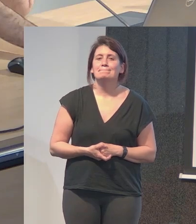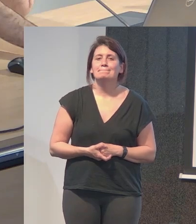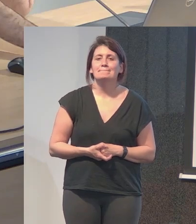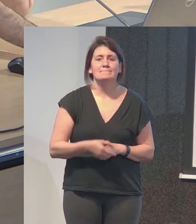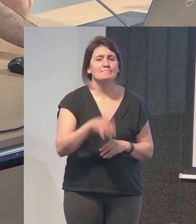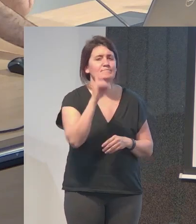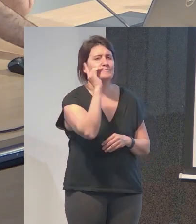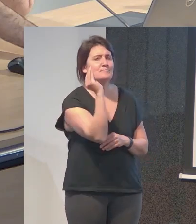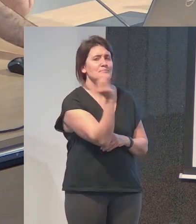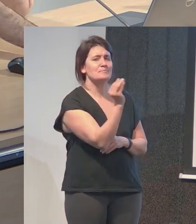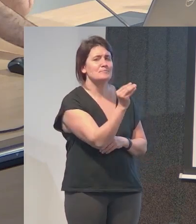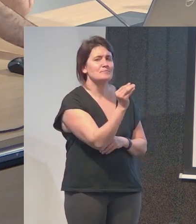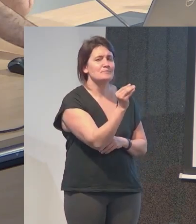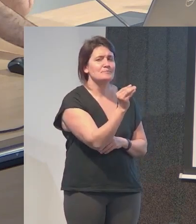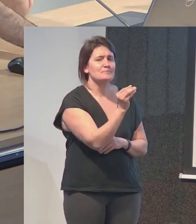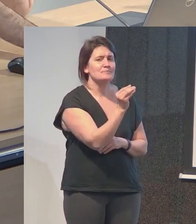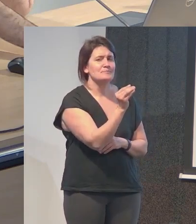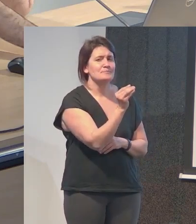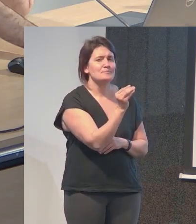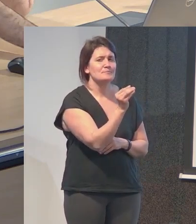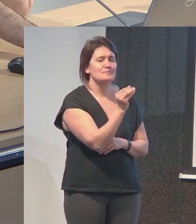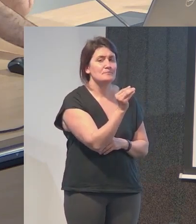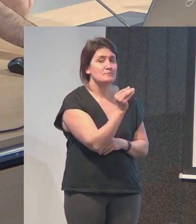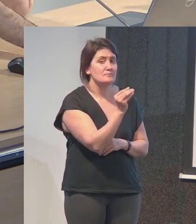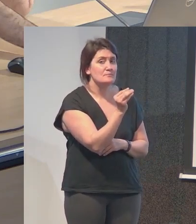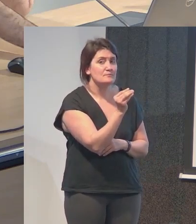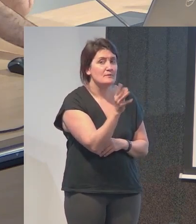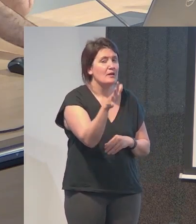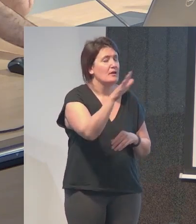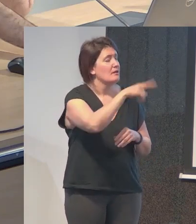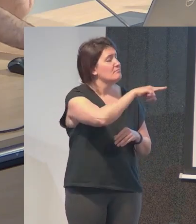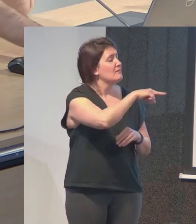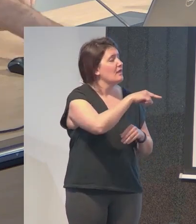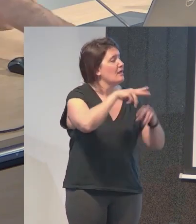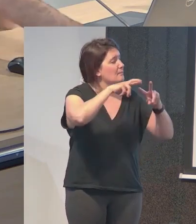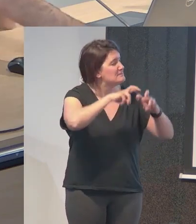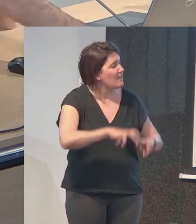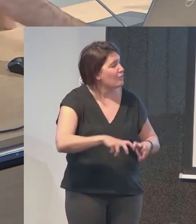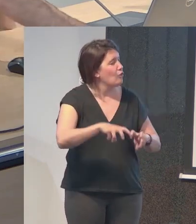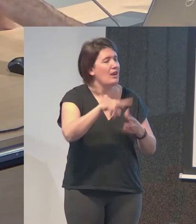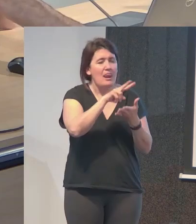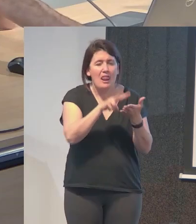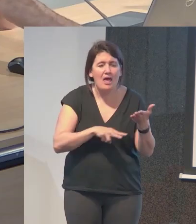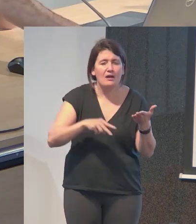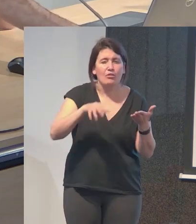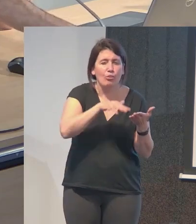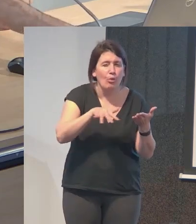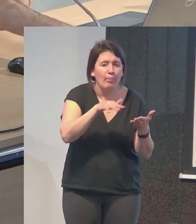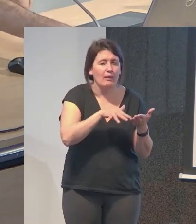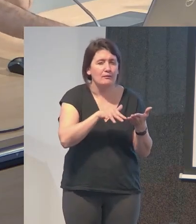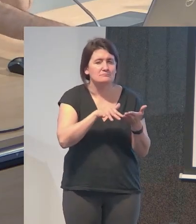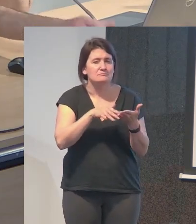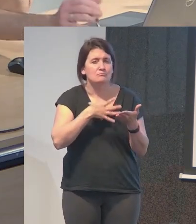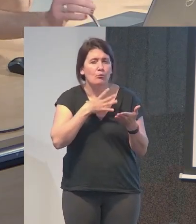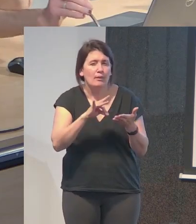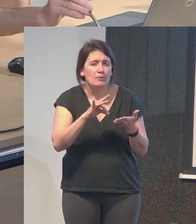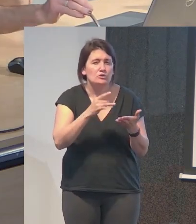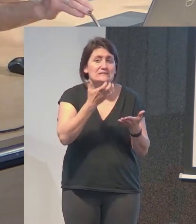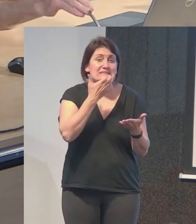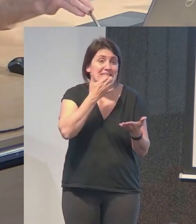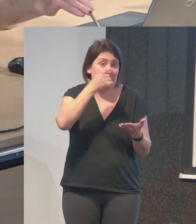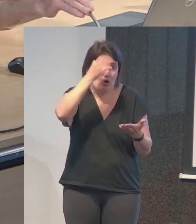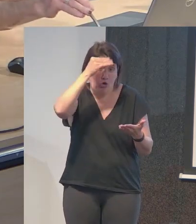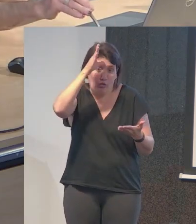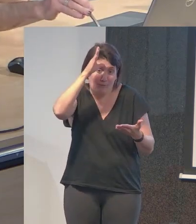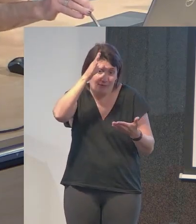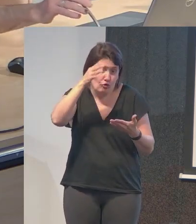Solo es para preguntar dónde se puede leer más de esto que estabas contando y que se ha quedado un poco a medias, sin tener un